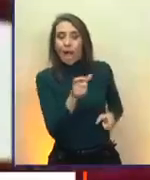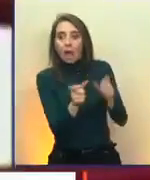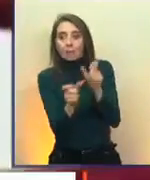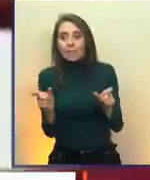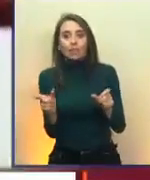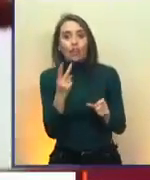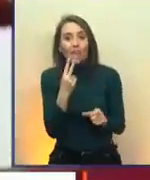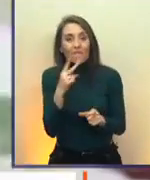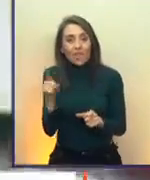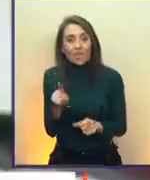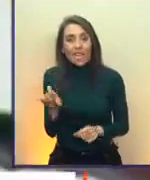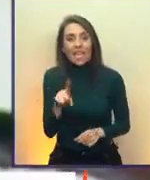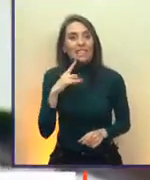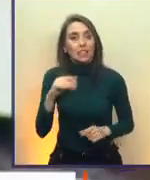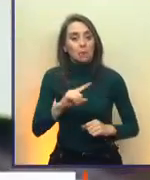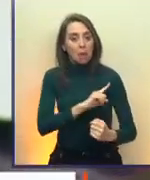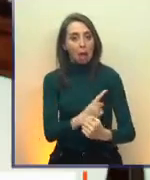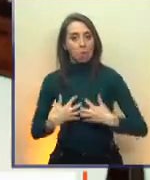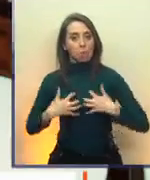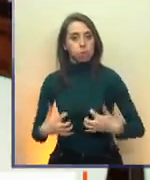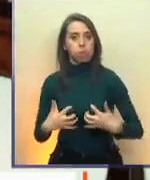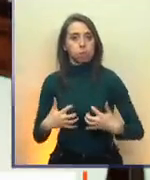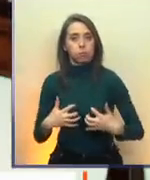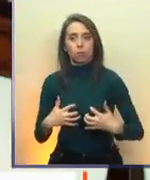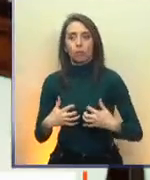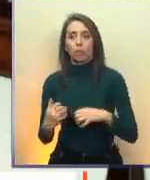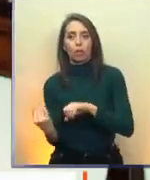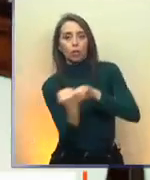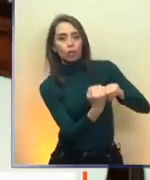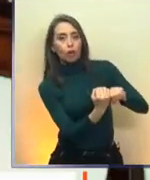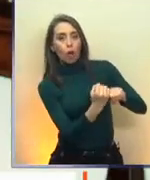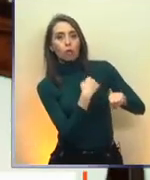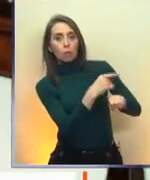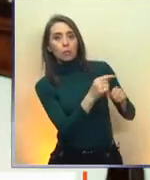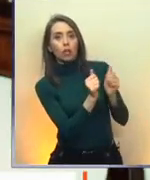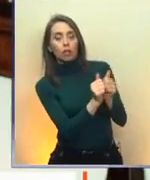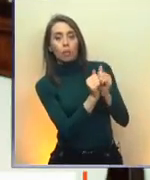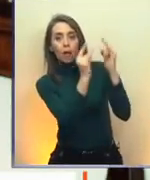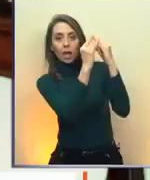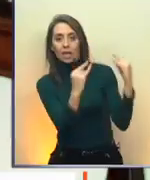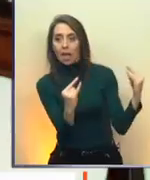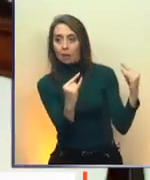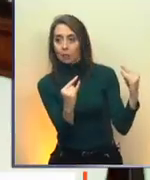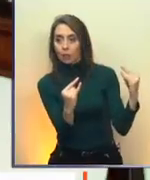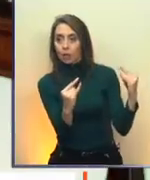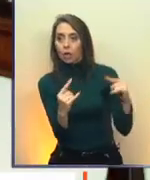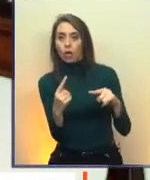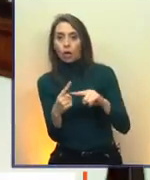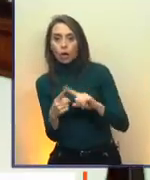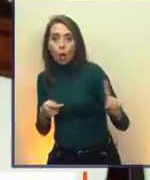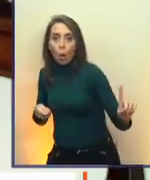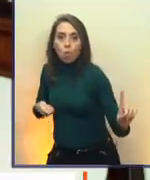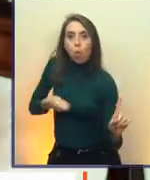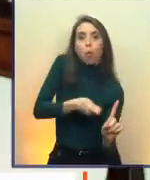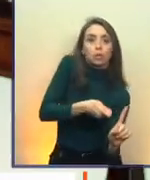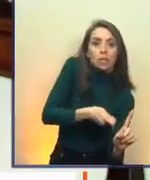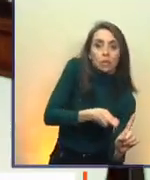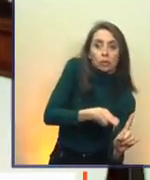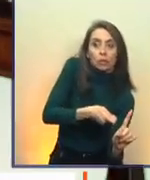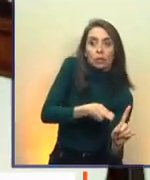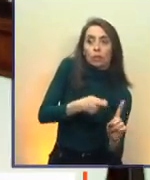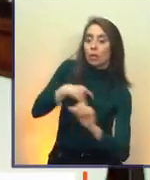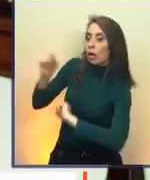esquimales y la emprendieron en contra de mi compañero de carpa, Mirko Minús, uno con un cuchillo, atacarlo. Entonces ahí